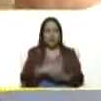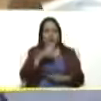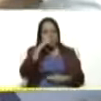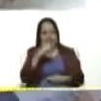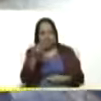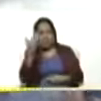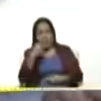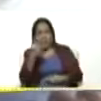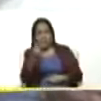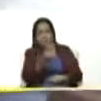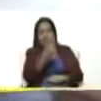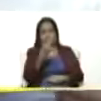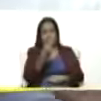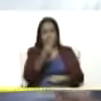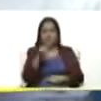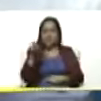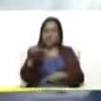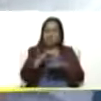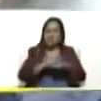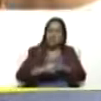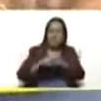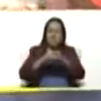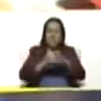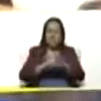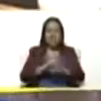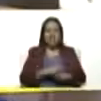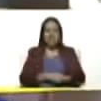de segundo. ¿De qué parte de Trujillo?